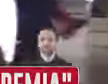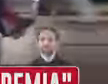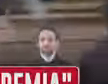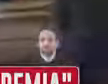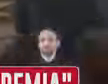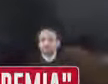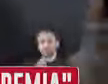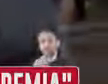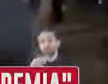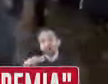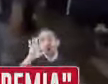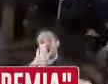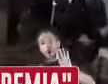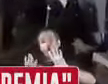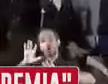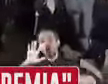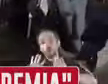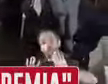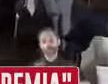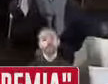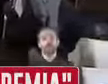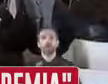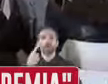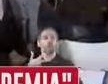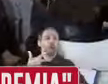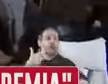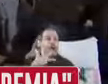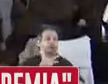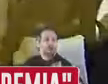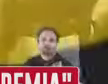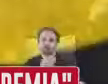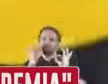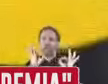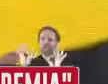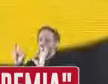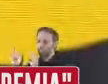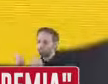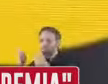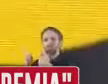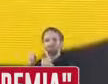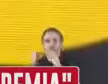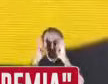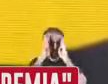y se organizó una vacunación excelente con una atención excelente